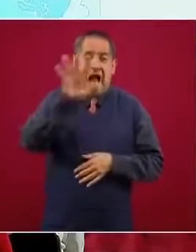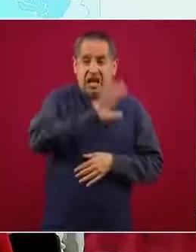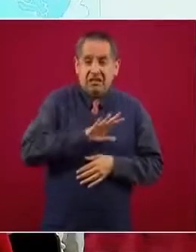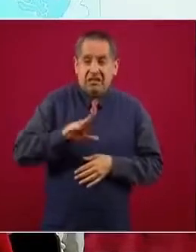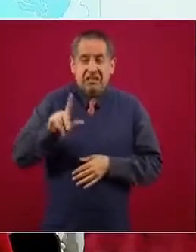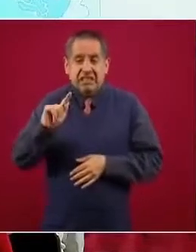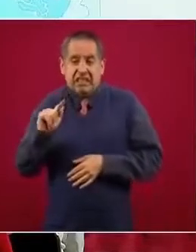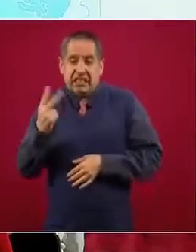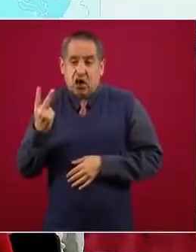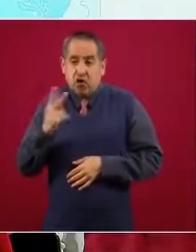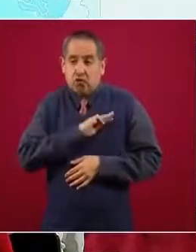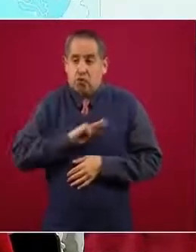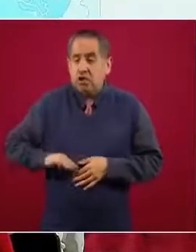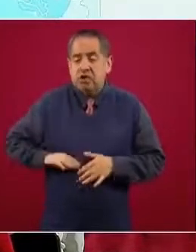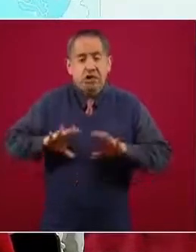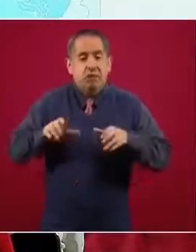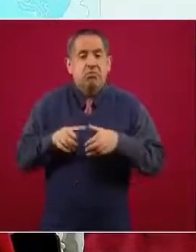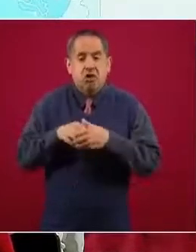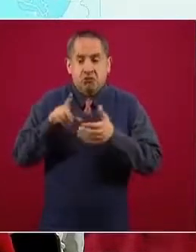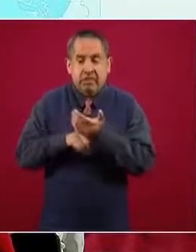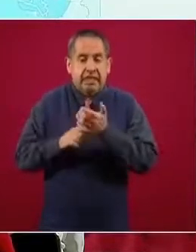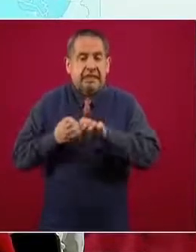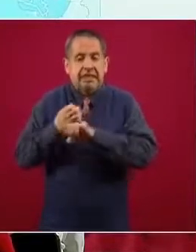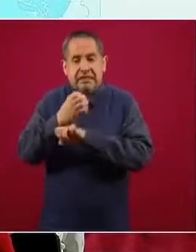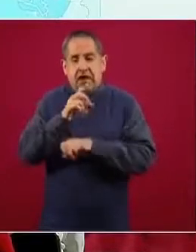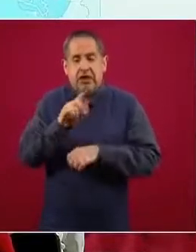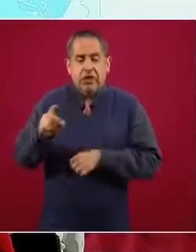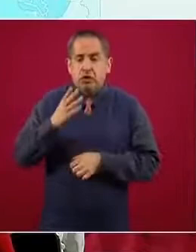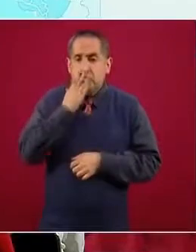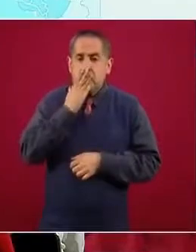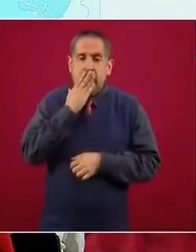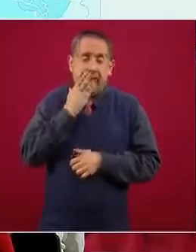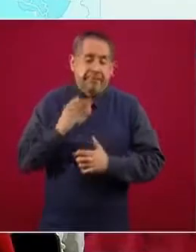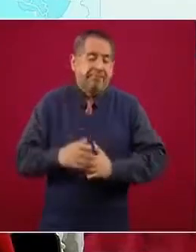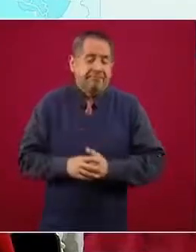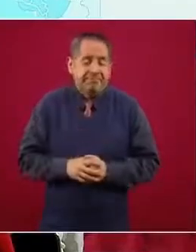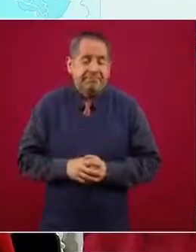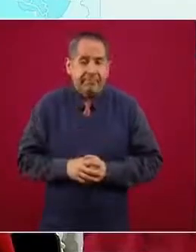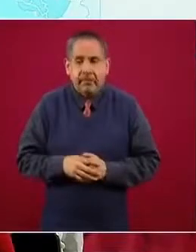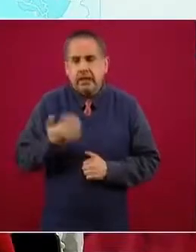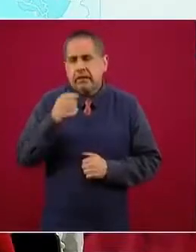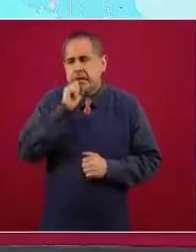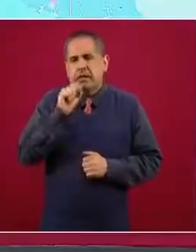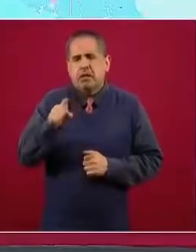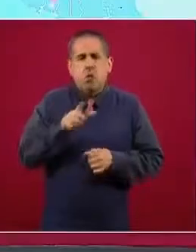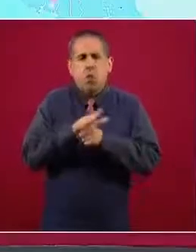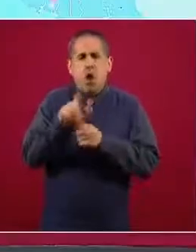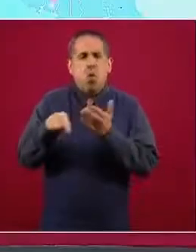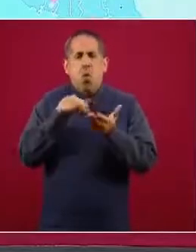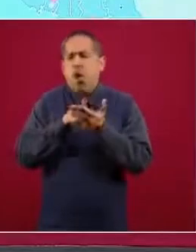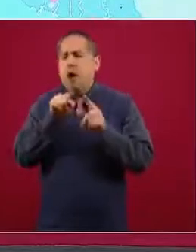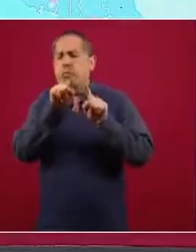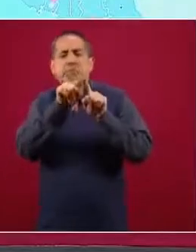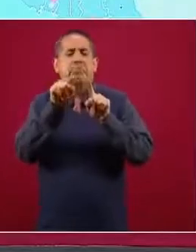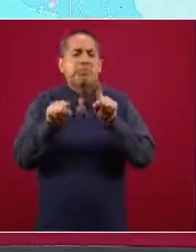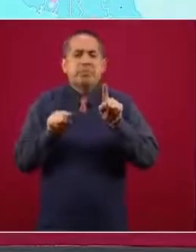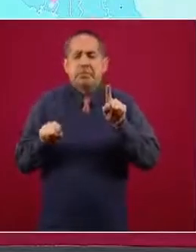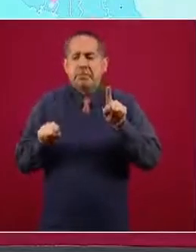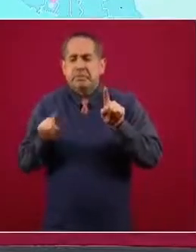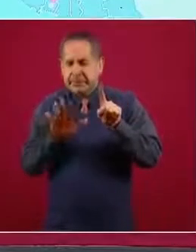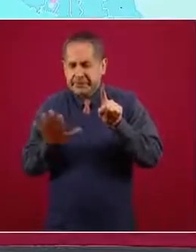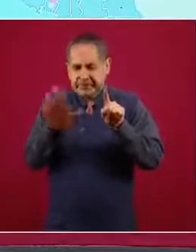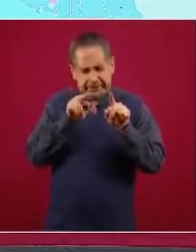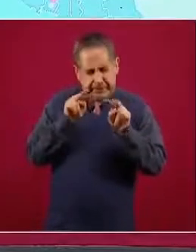los 72 municipios que conforman el estado de Sonora y podemos ver en qué áreas o en qué partes de la